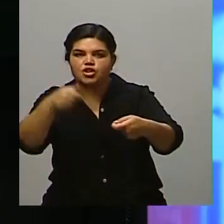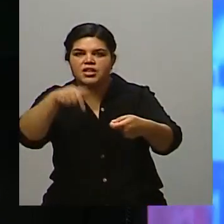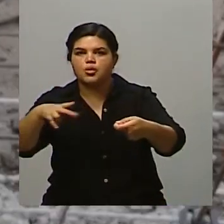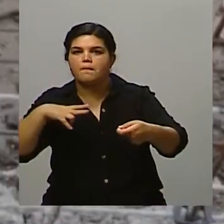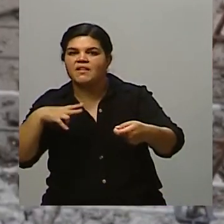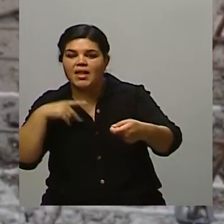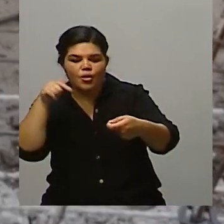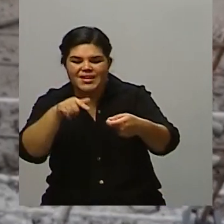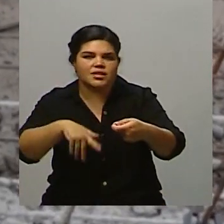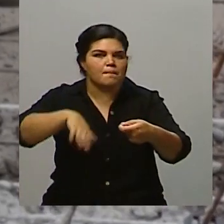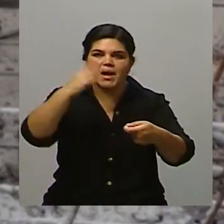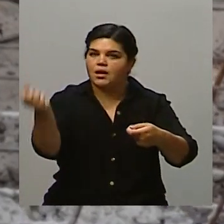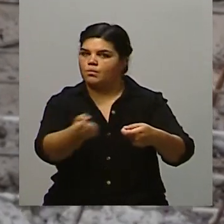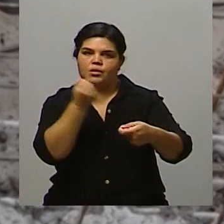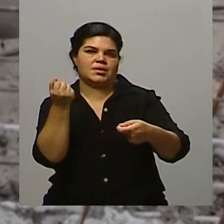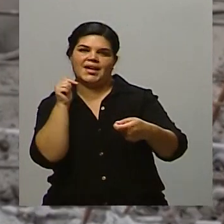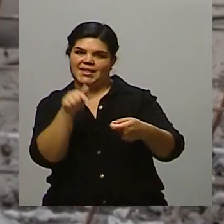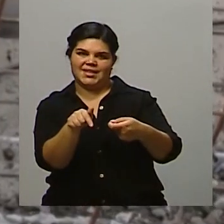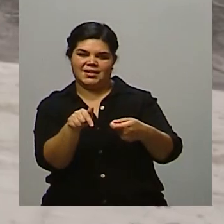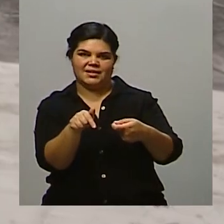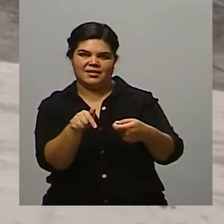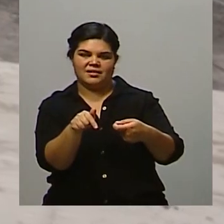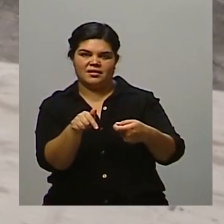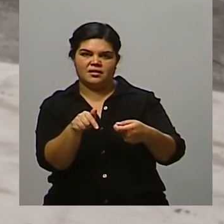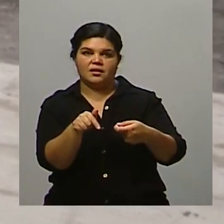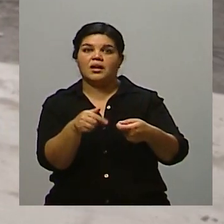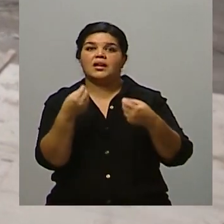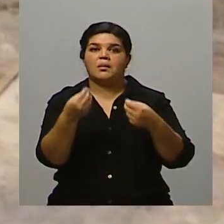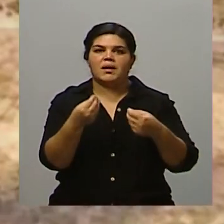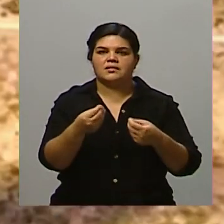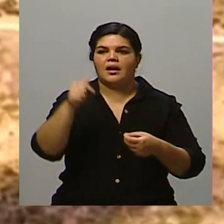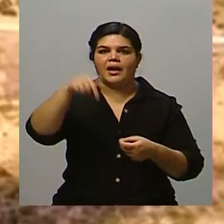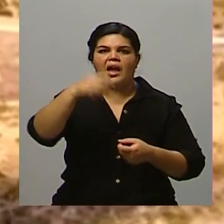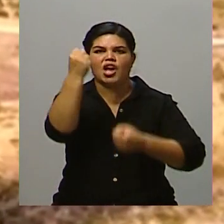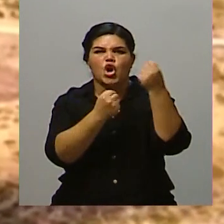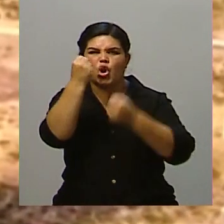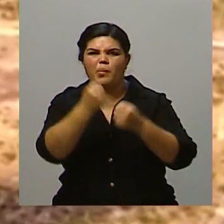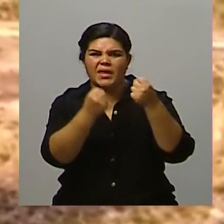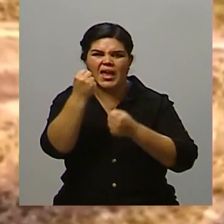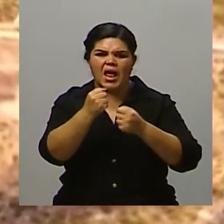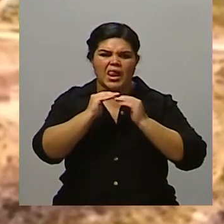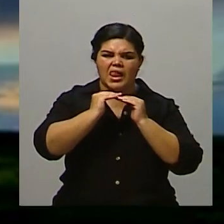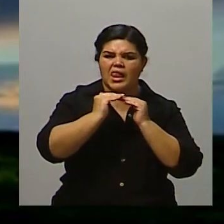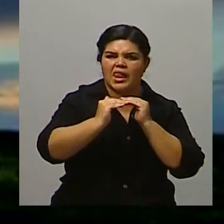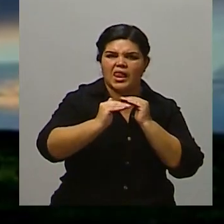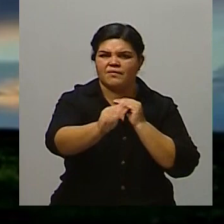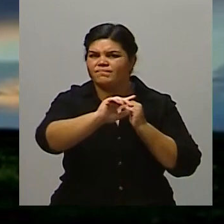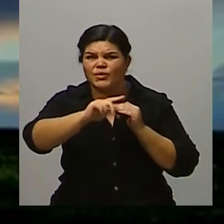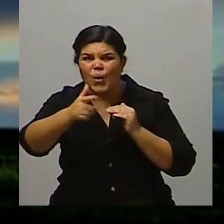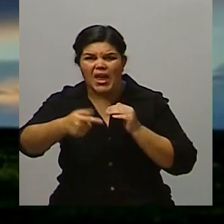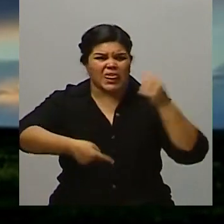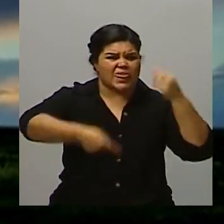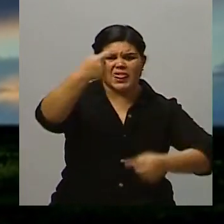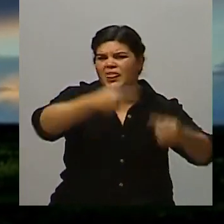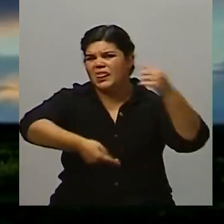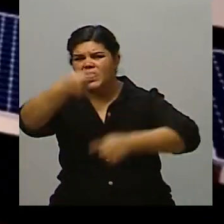privada, generalmente rehuye cuando hay excesiva volatilidad, por la razón por la cual rehuiríamos todos de una situación de riesgo donde no